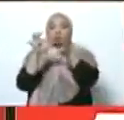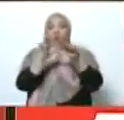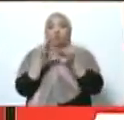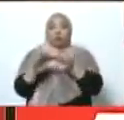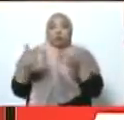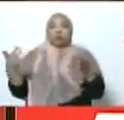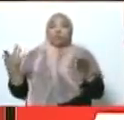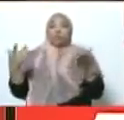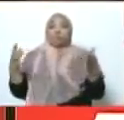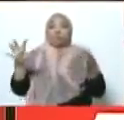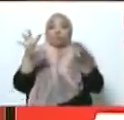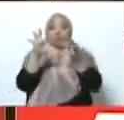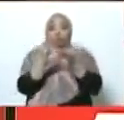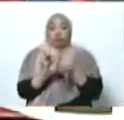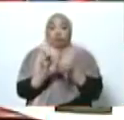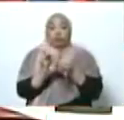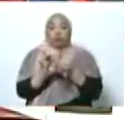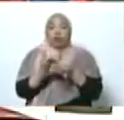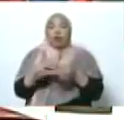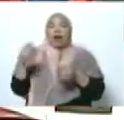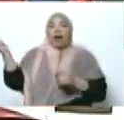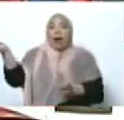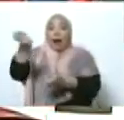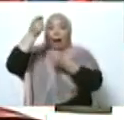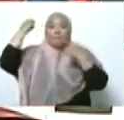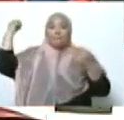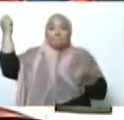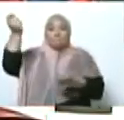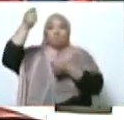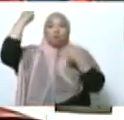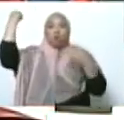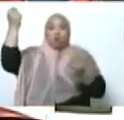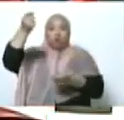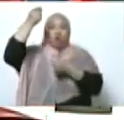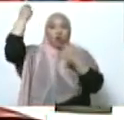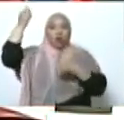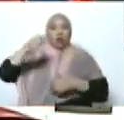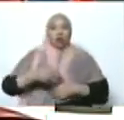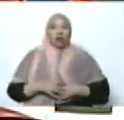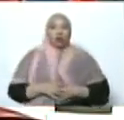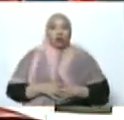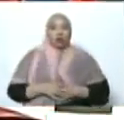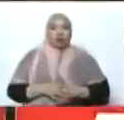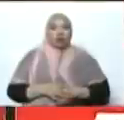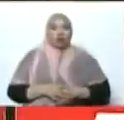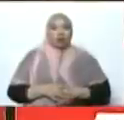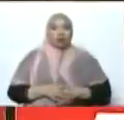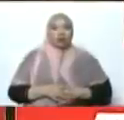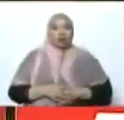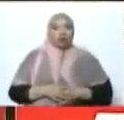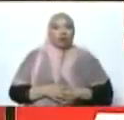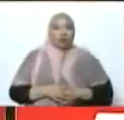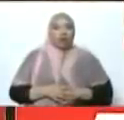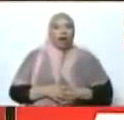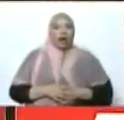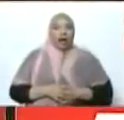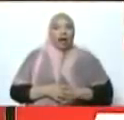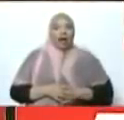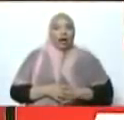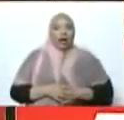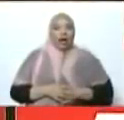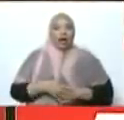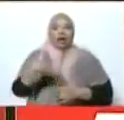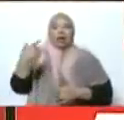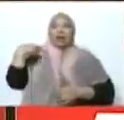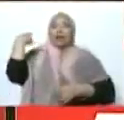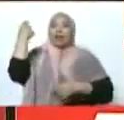Anzoátegui. Para el Estado Apure el enlace es Eduardo Piñate, compañero Eduardo Piñate. Para